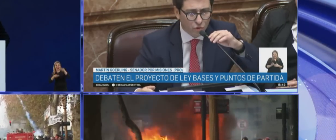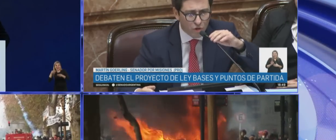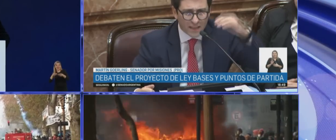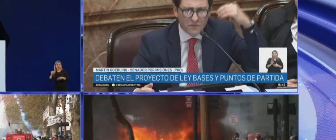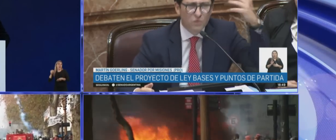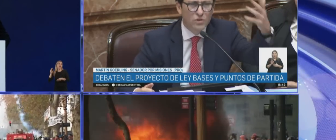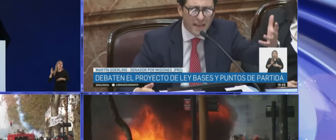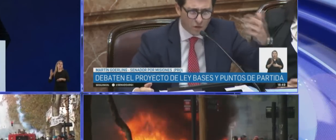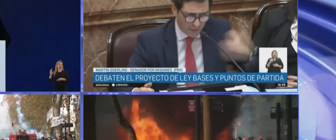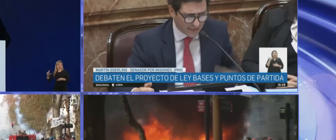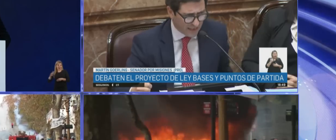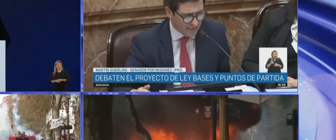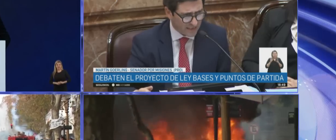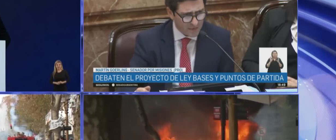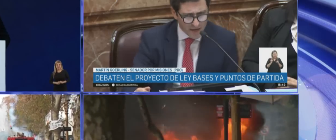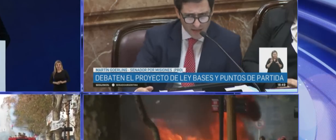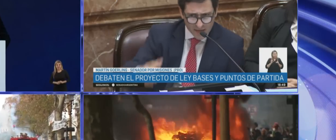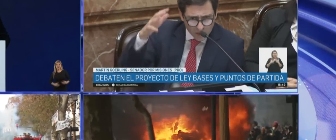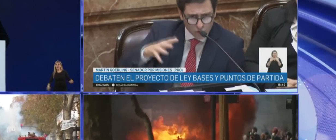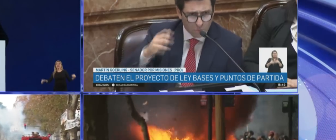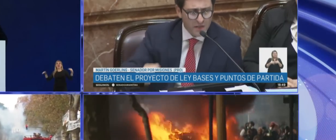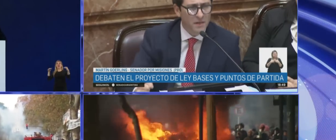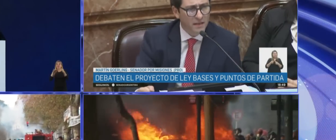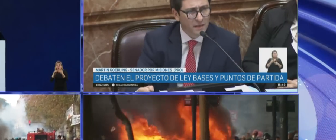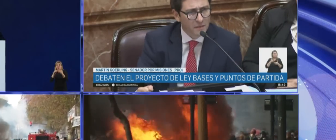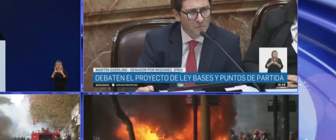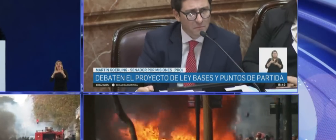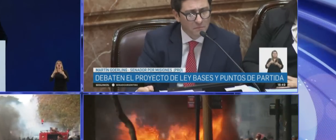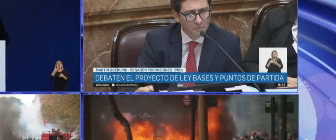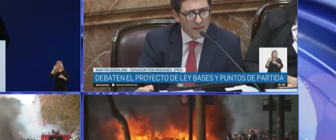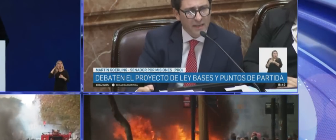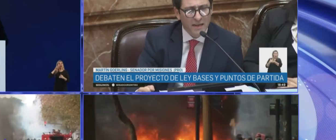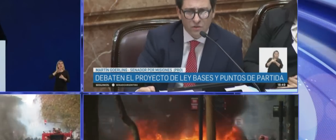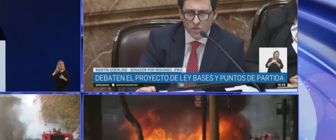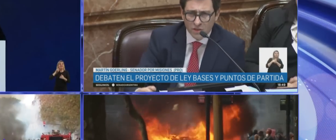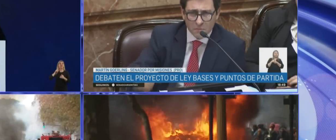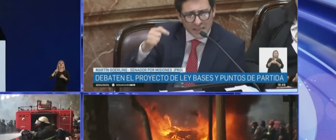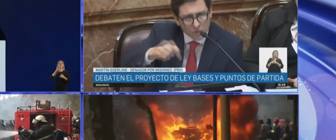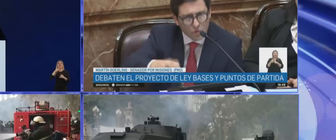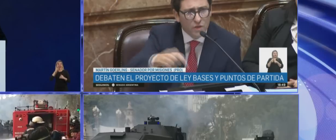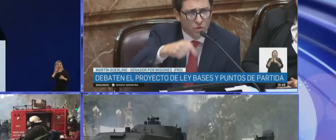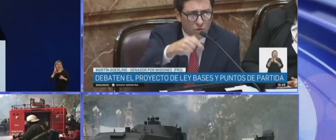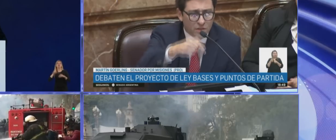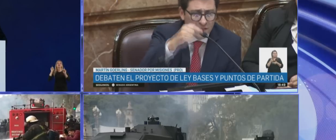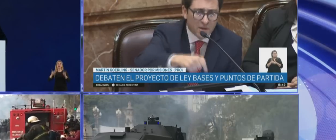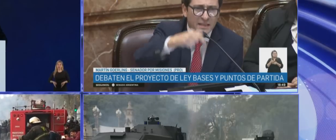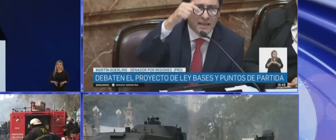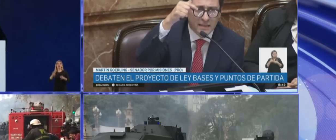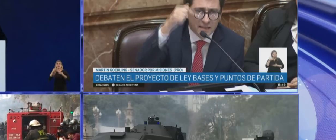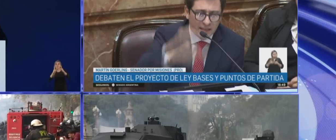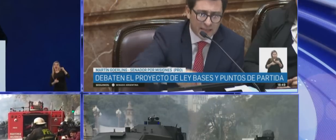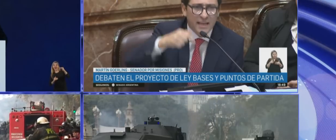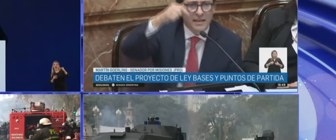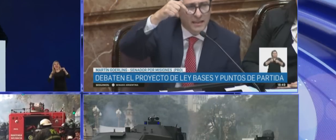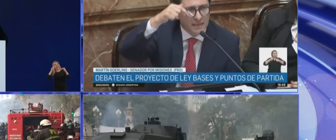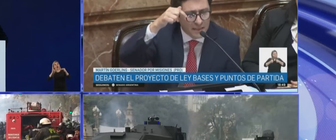simultáneo, con el superávit fiscal, eso también nos permitió una sustancial caída del riesgo